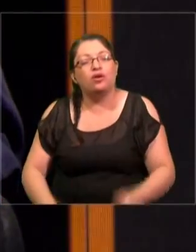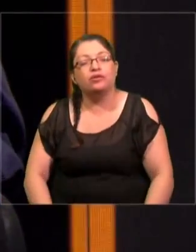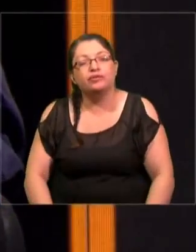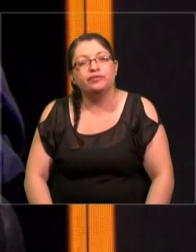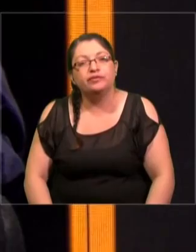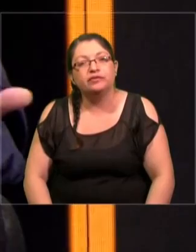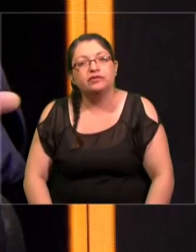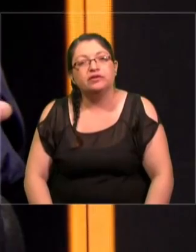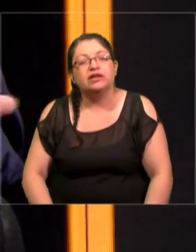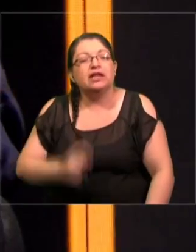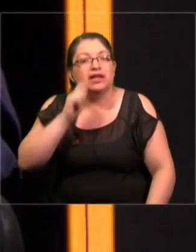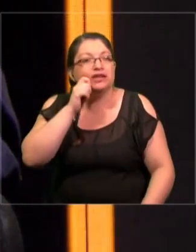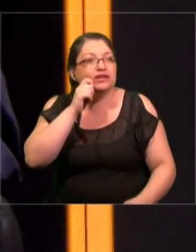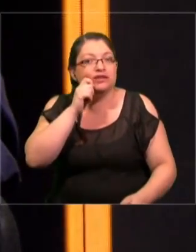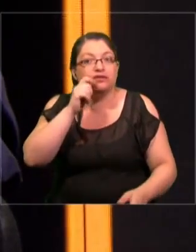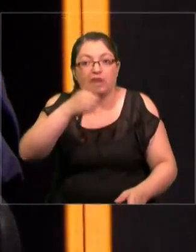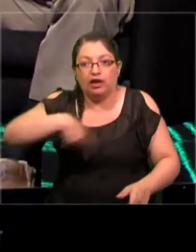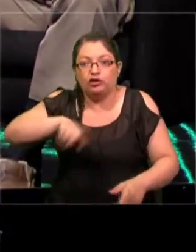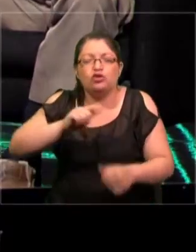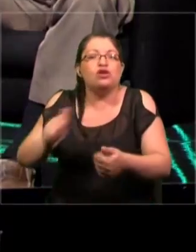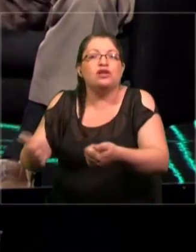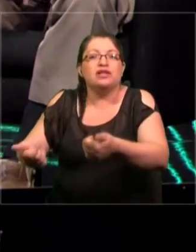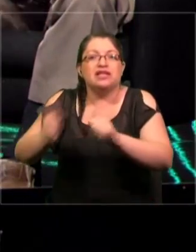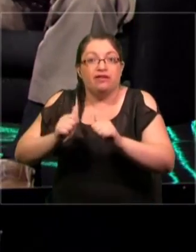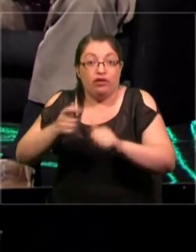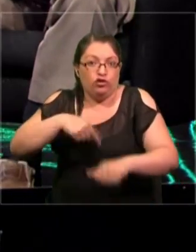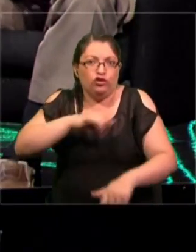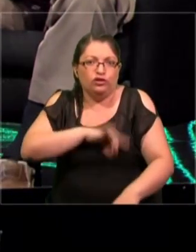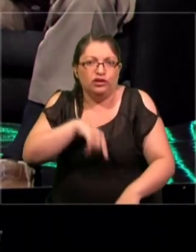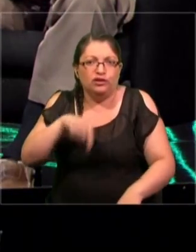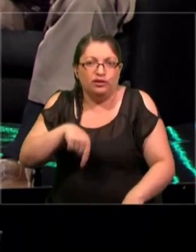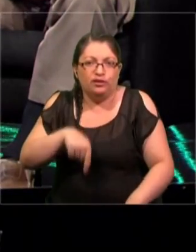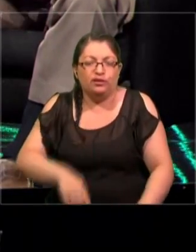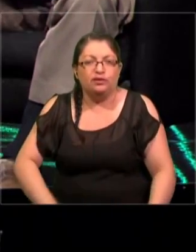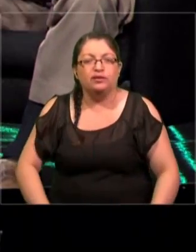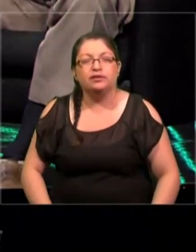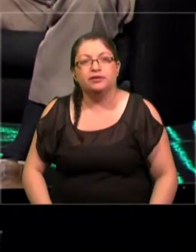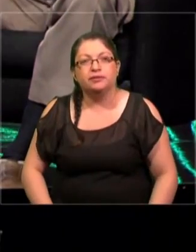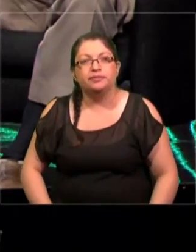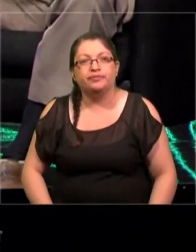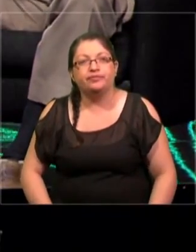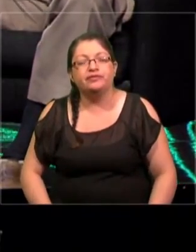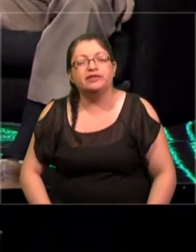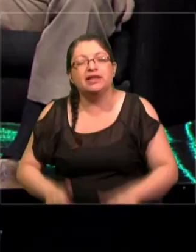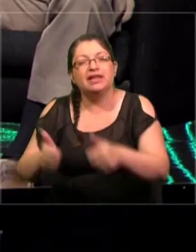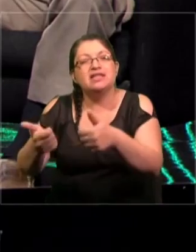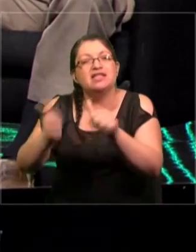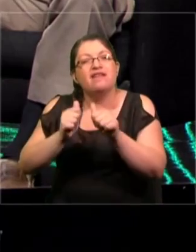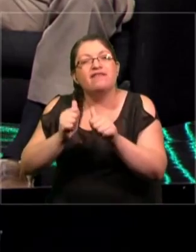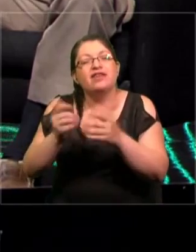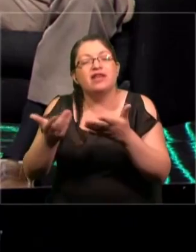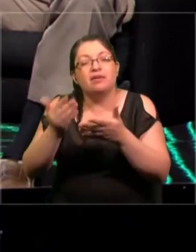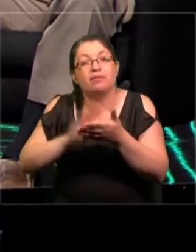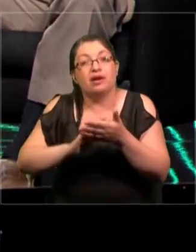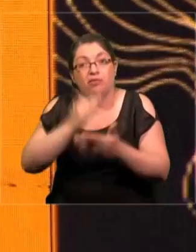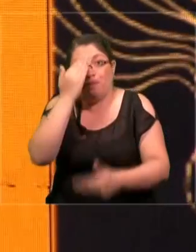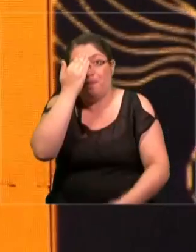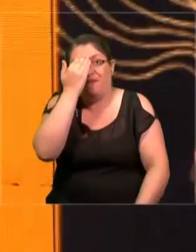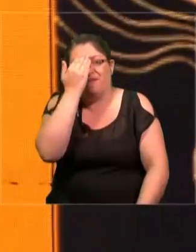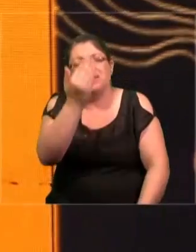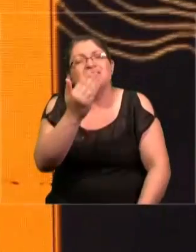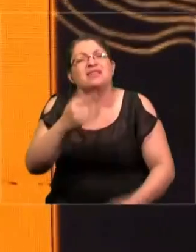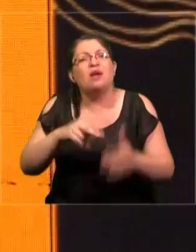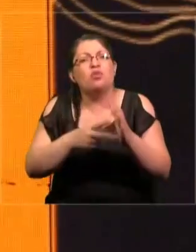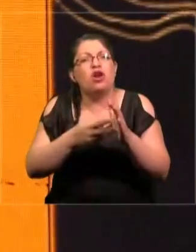la generación actual, nosotros hoy día, los chilenos, es el desafío de enfrentar problemas históricos de